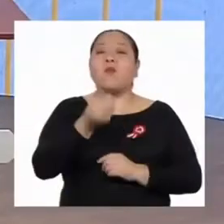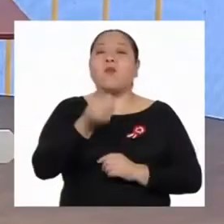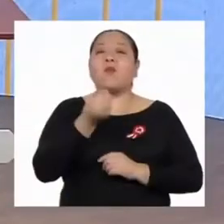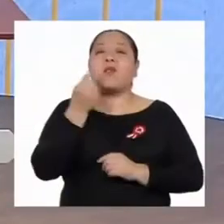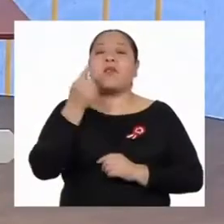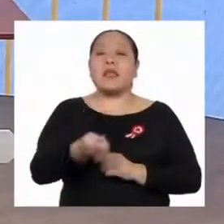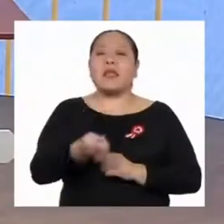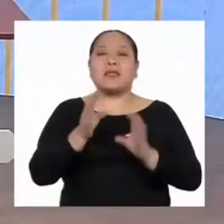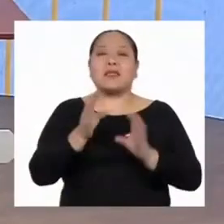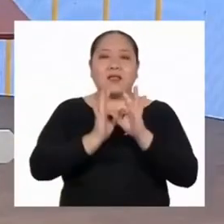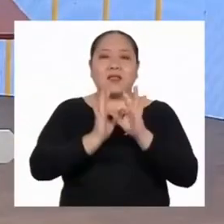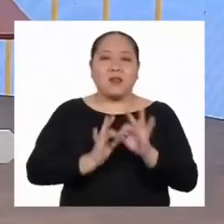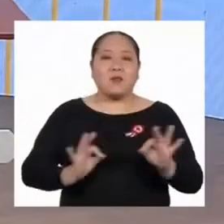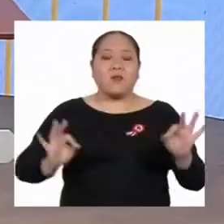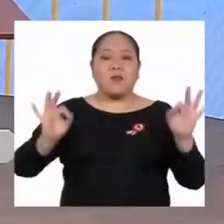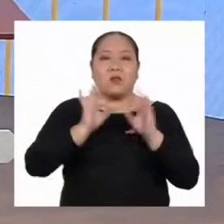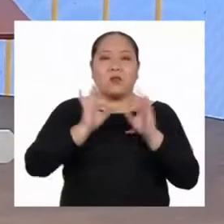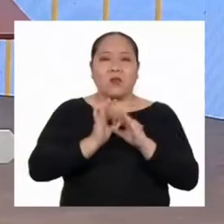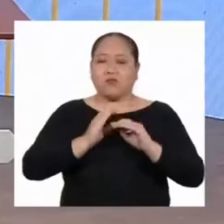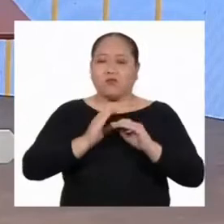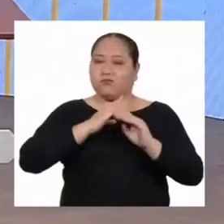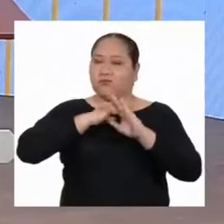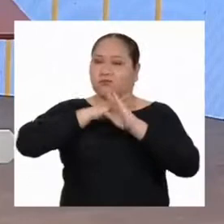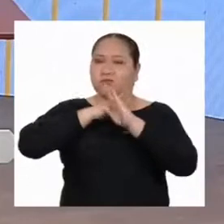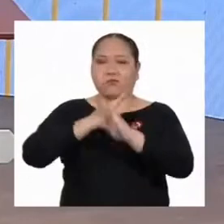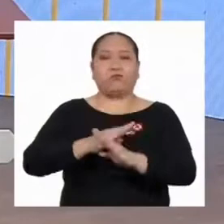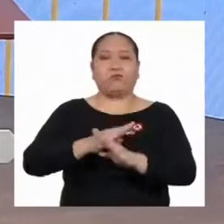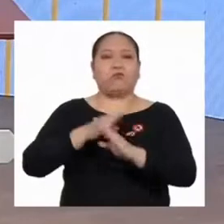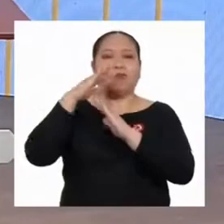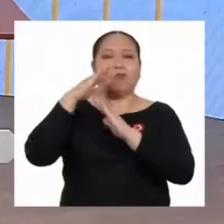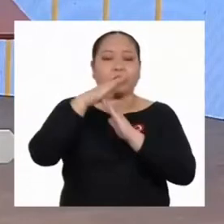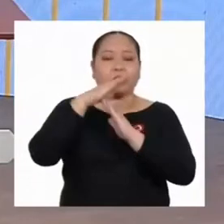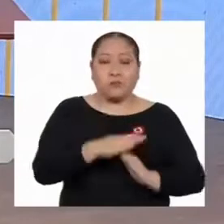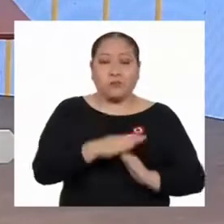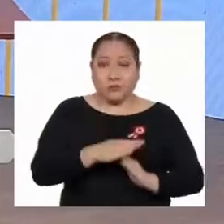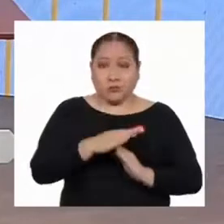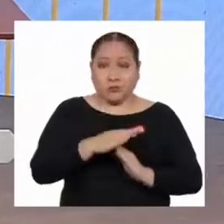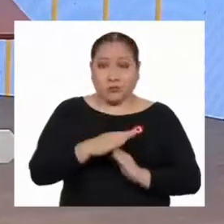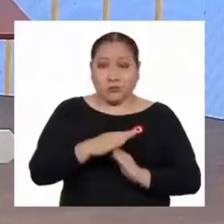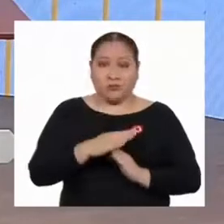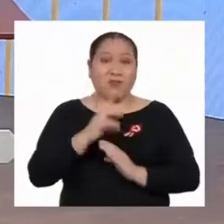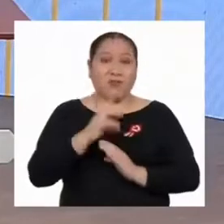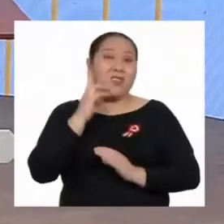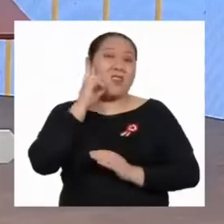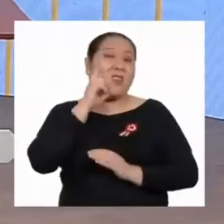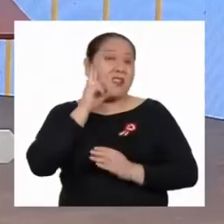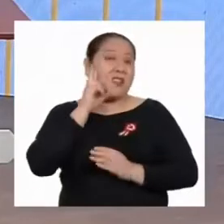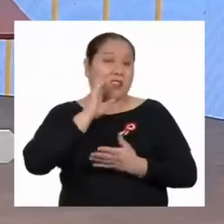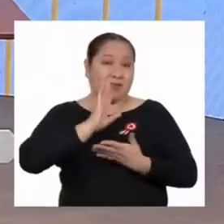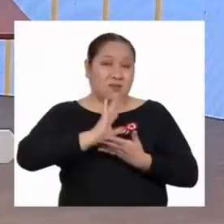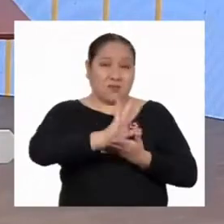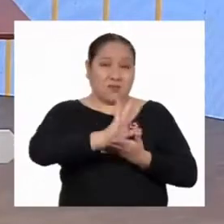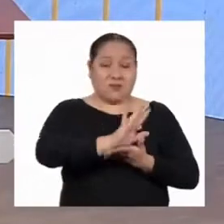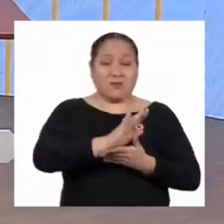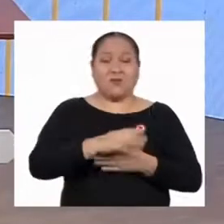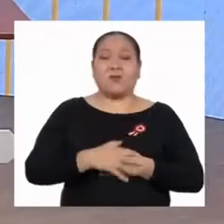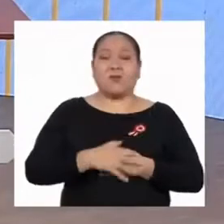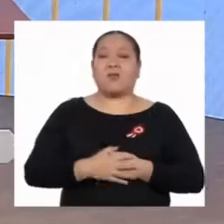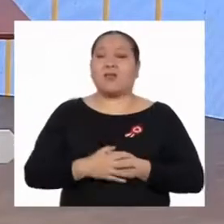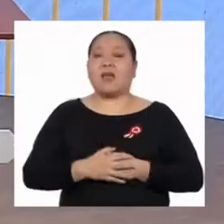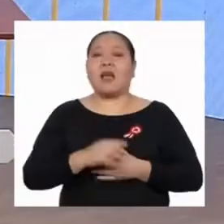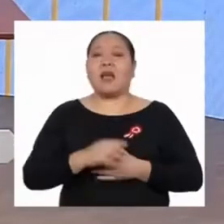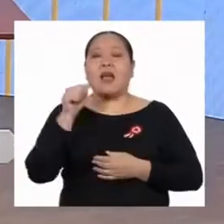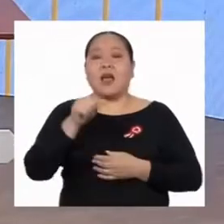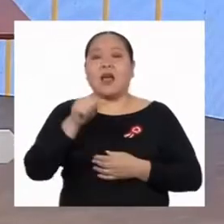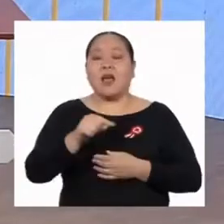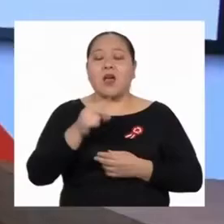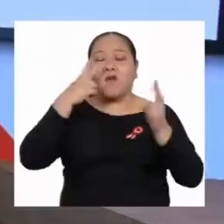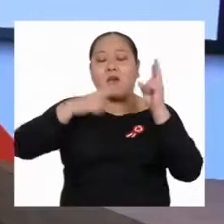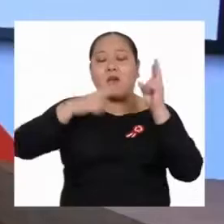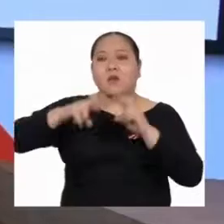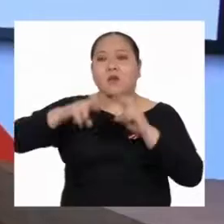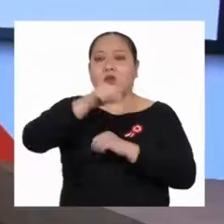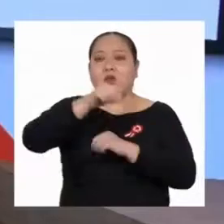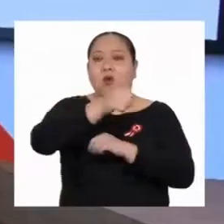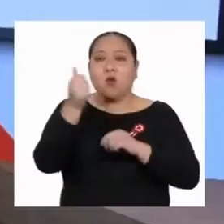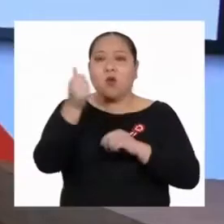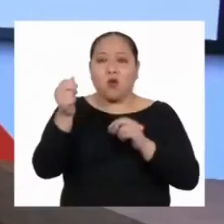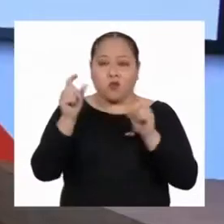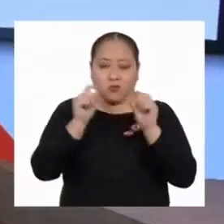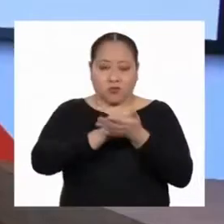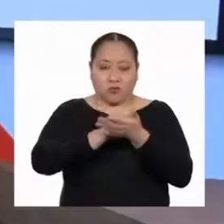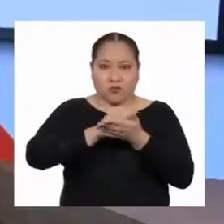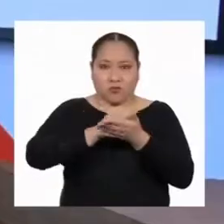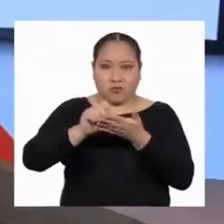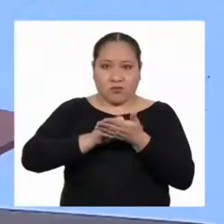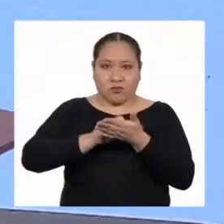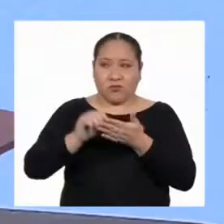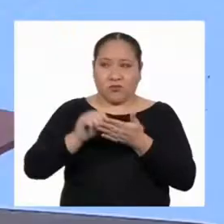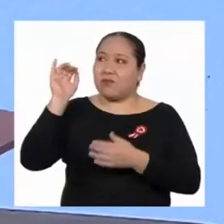tan importante frenar la discriminación étnico-racial, hoy tenemos otro texto sobre el tema. Vamos a